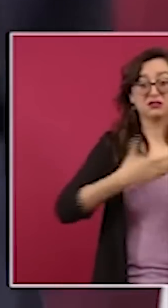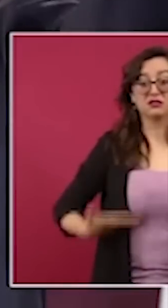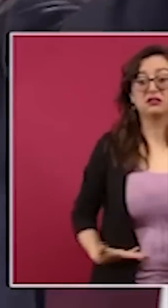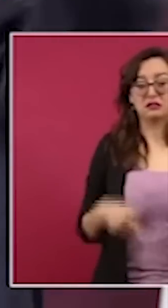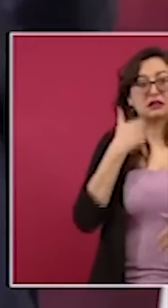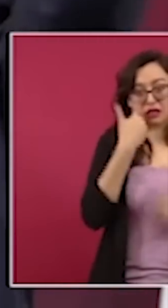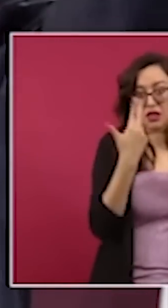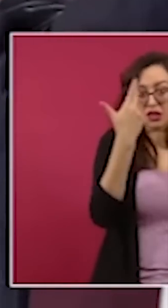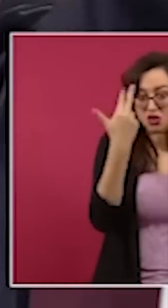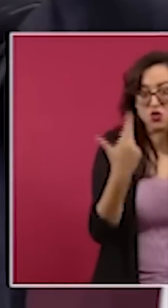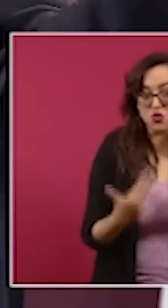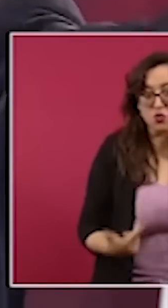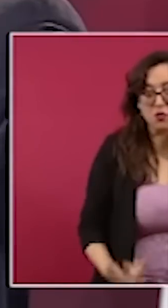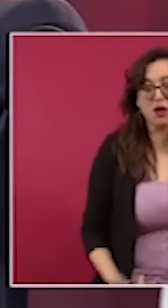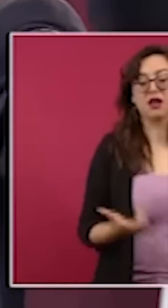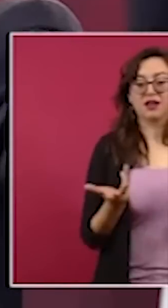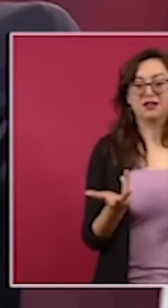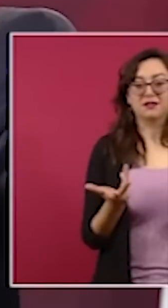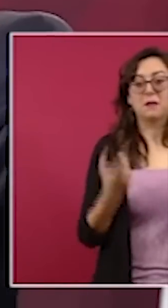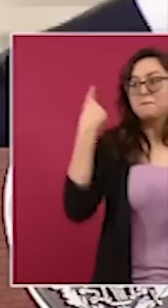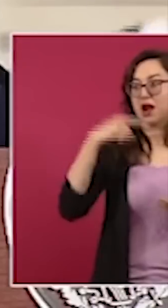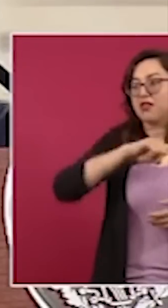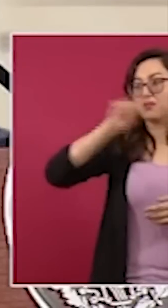para que haya nota